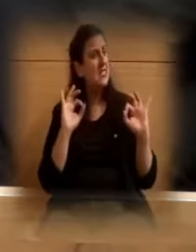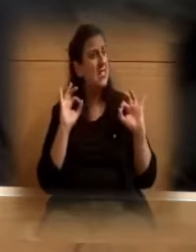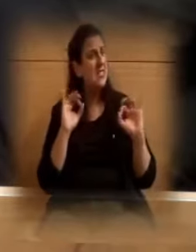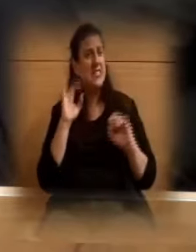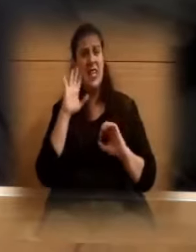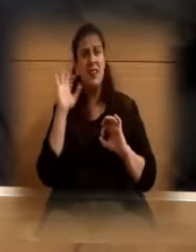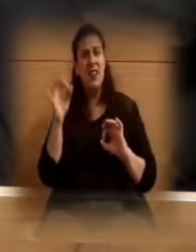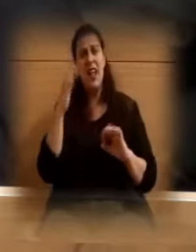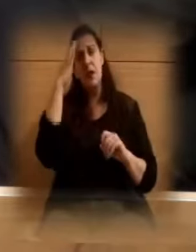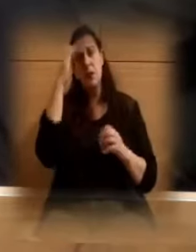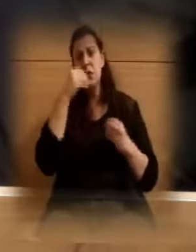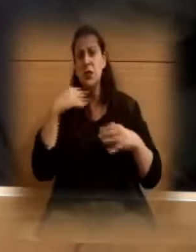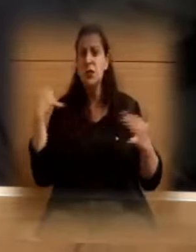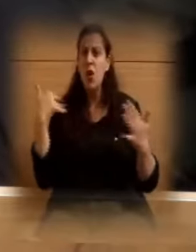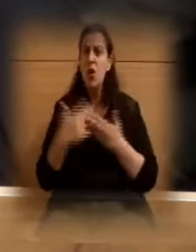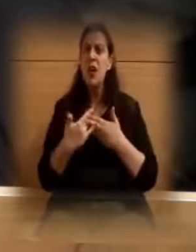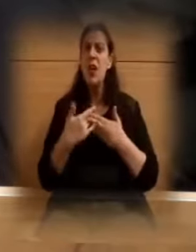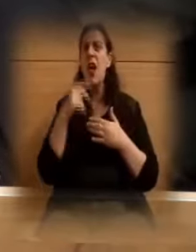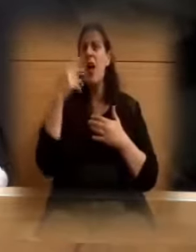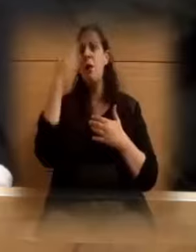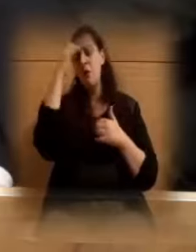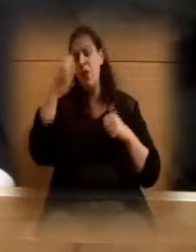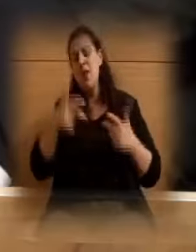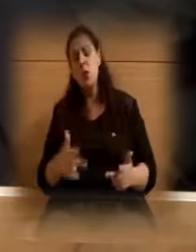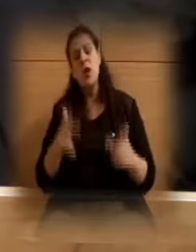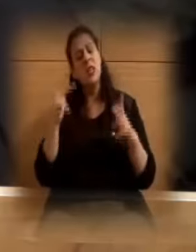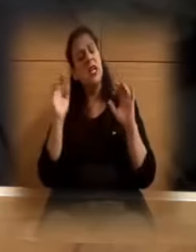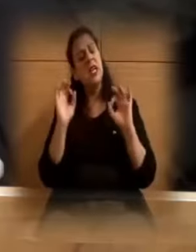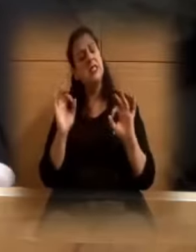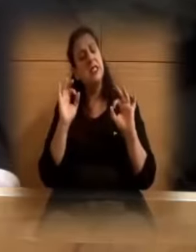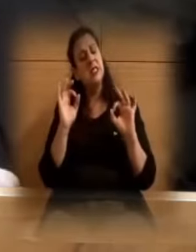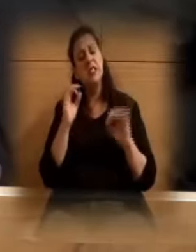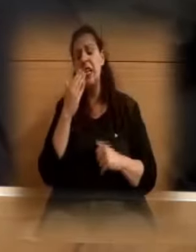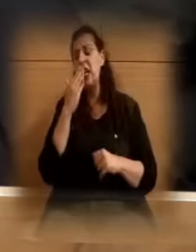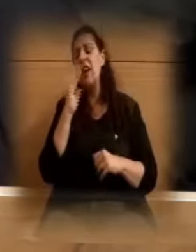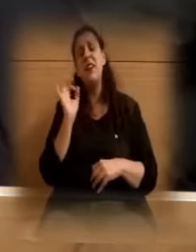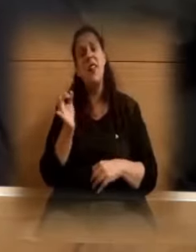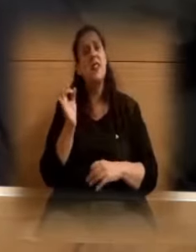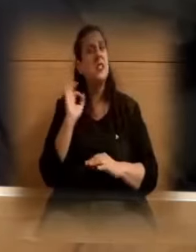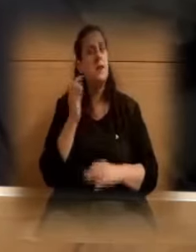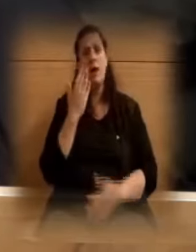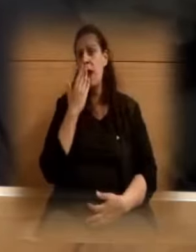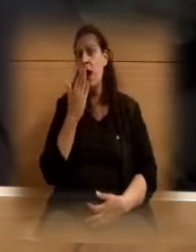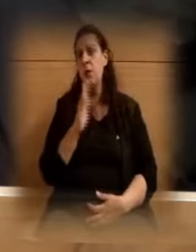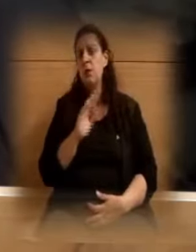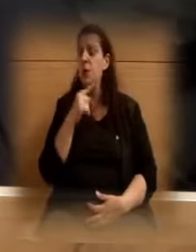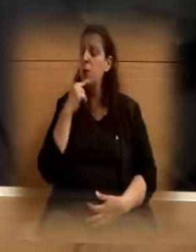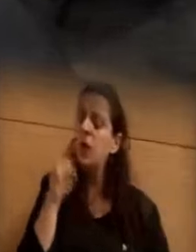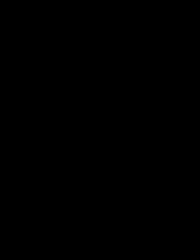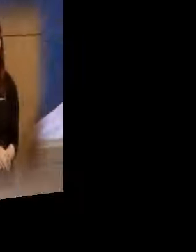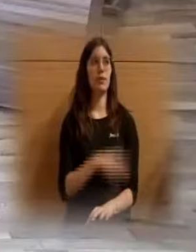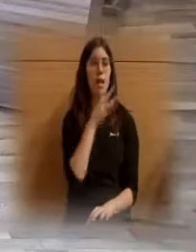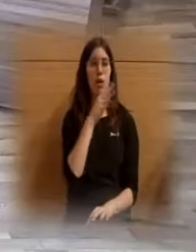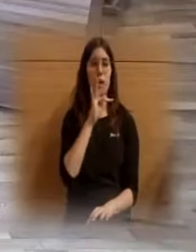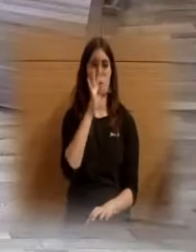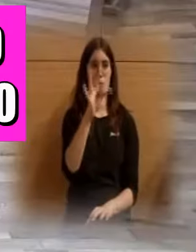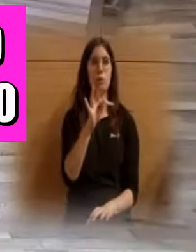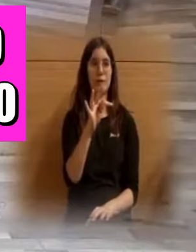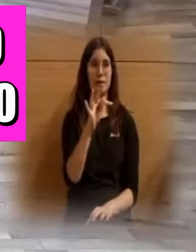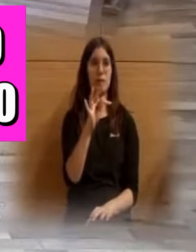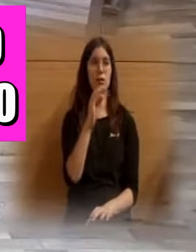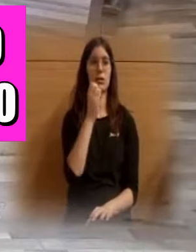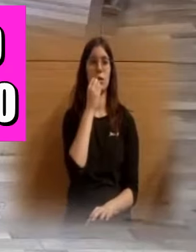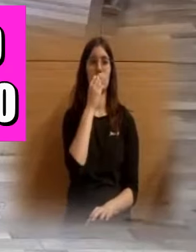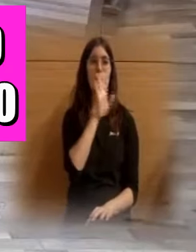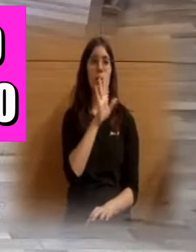la verdad la memoria histórica o la memoria democrática es lo que tiene y la verdad es la verdad vale le duela o no le duela